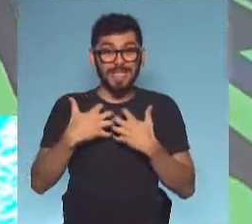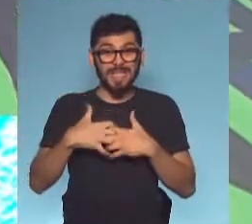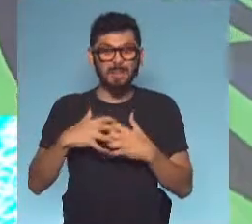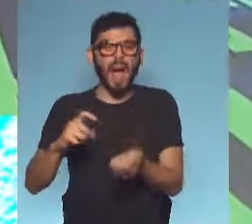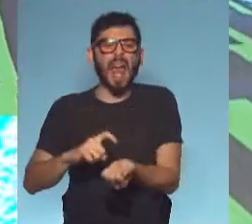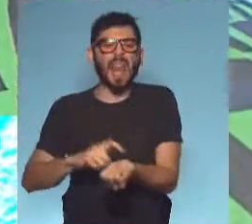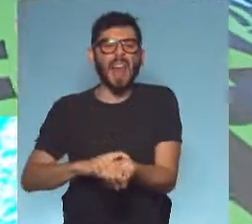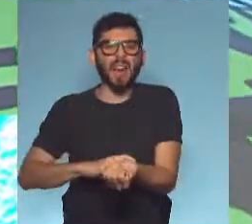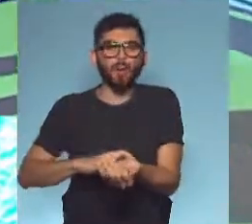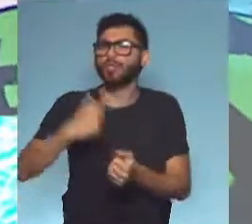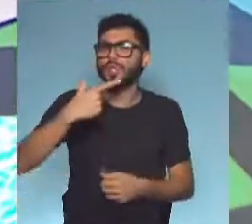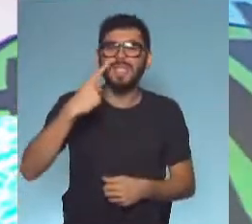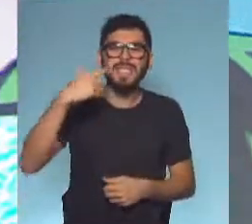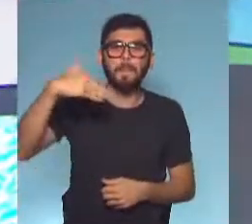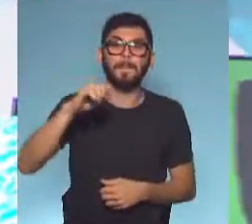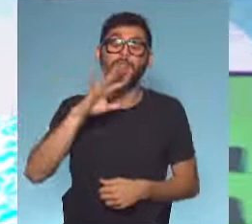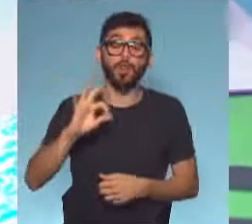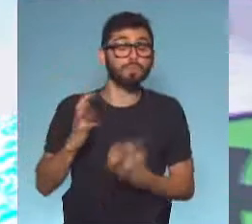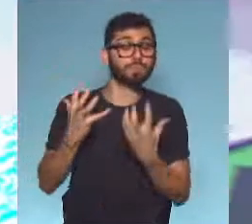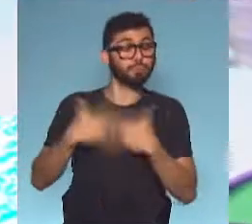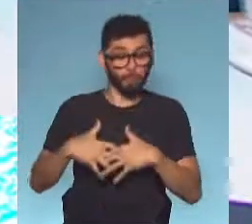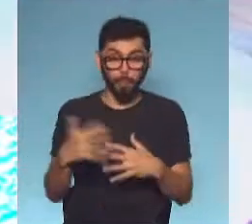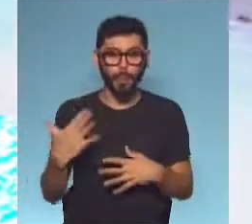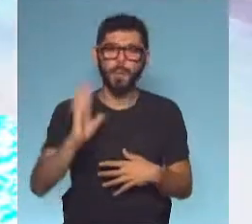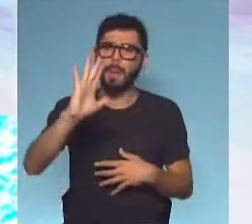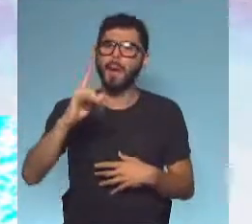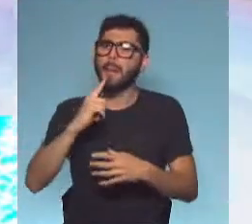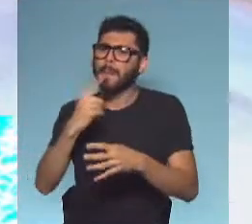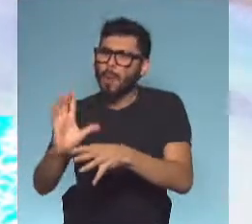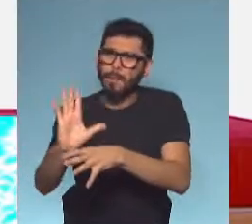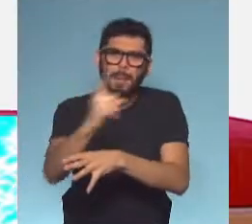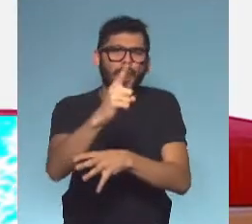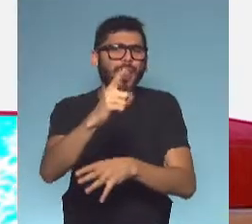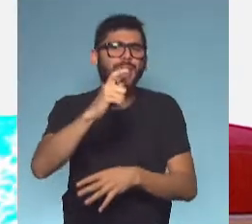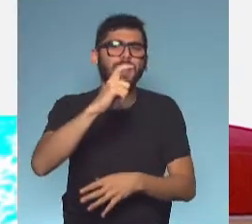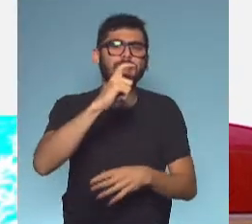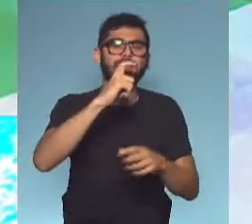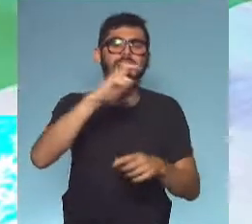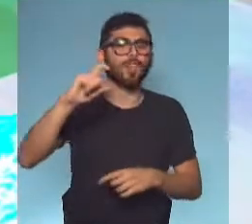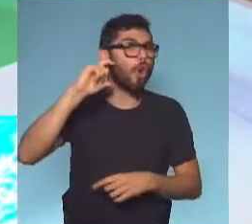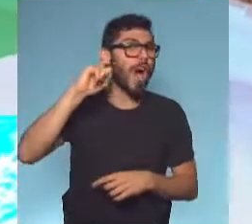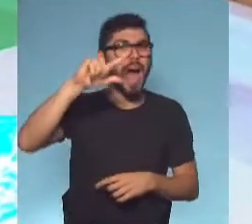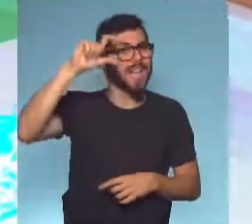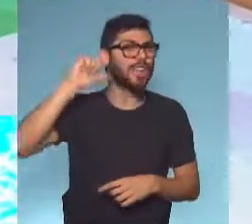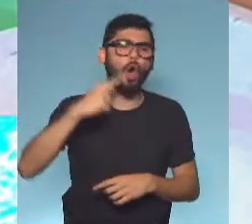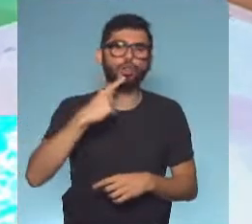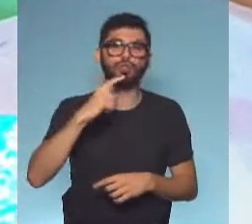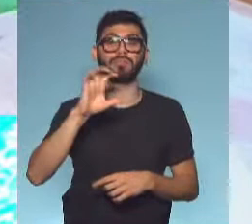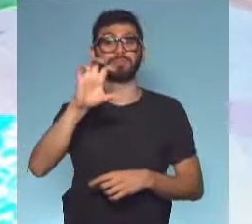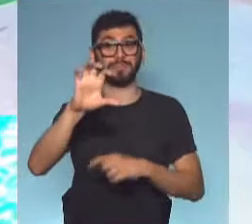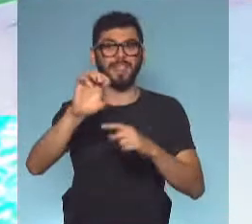una pregunta? Para, perdón, porque tiene la pregunta desde Río Gallegos. Está bien. Ian, va con la siguiente pregunta.